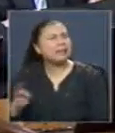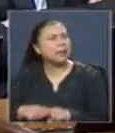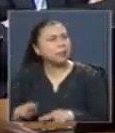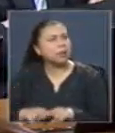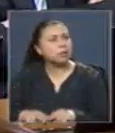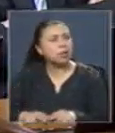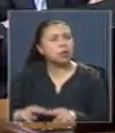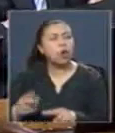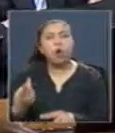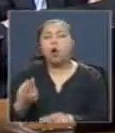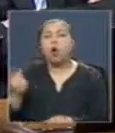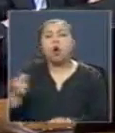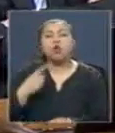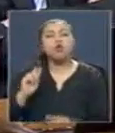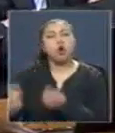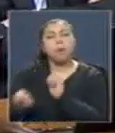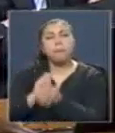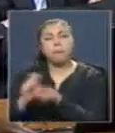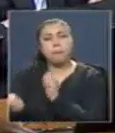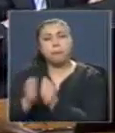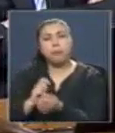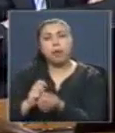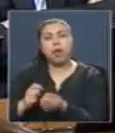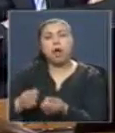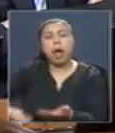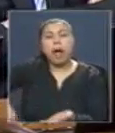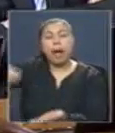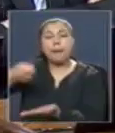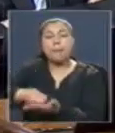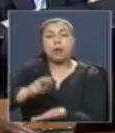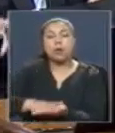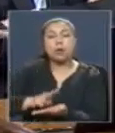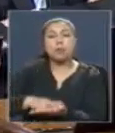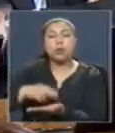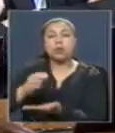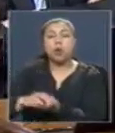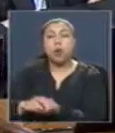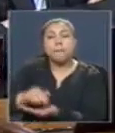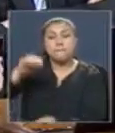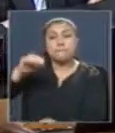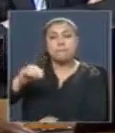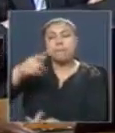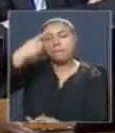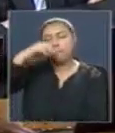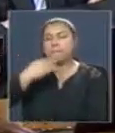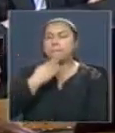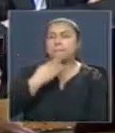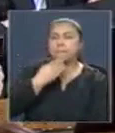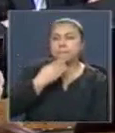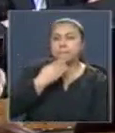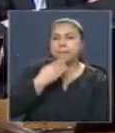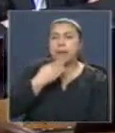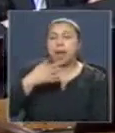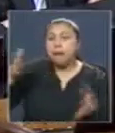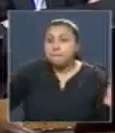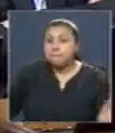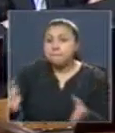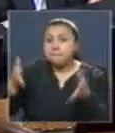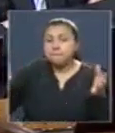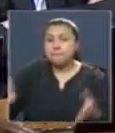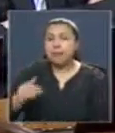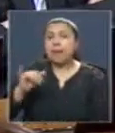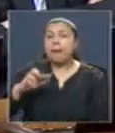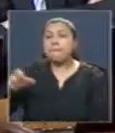No poner en peligro la recaudación, pero al mismo tiempo generar incentivos para que las pymes tengan